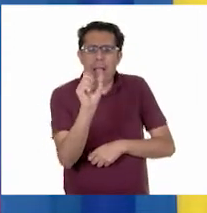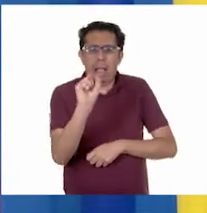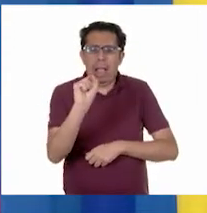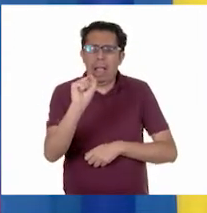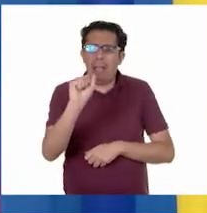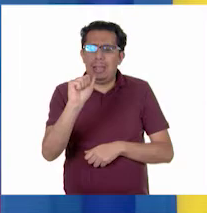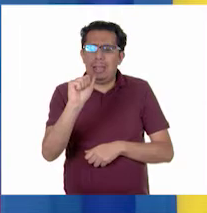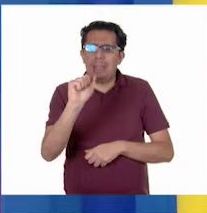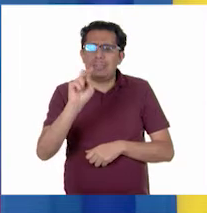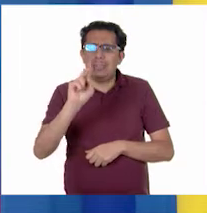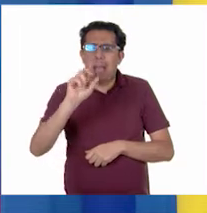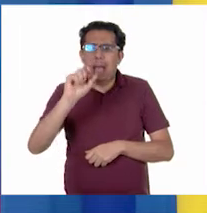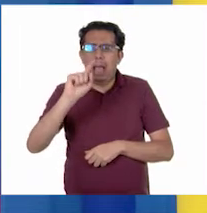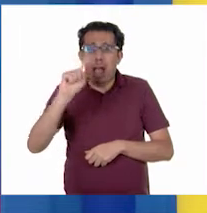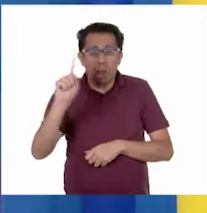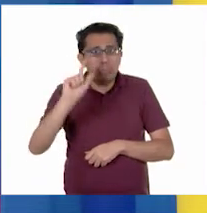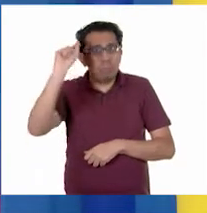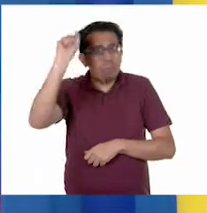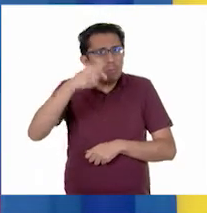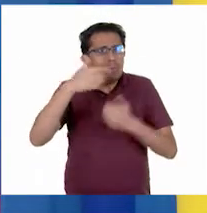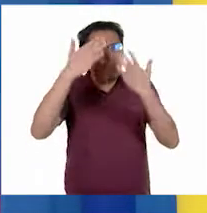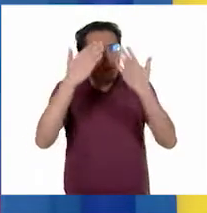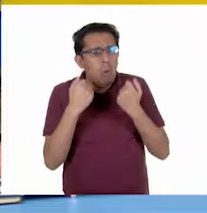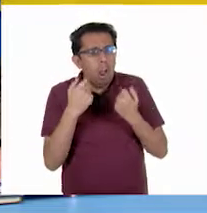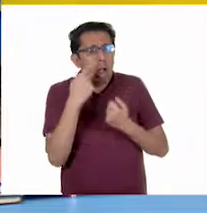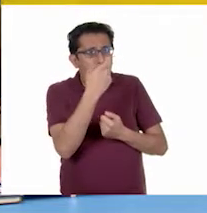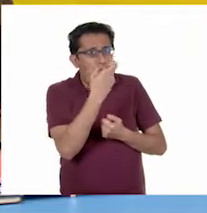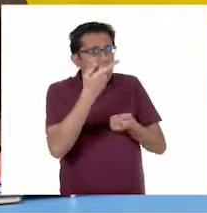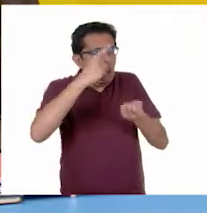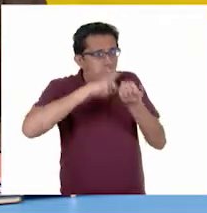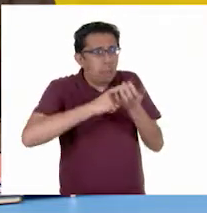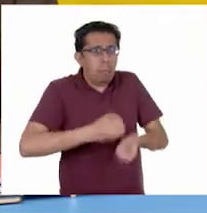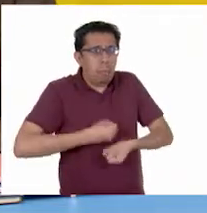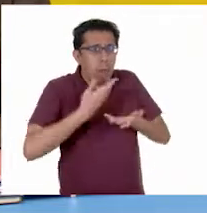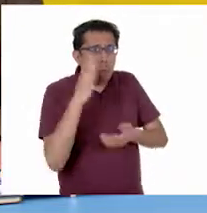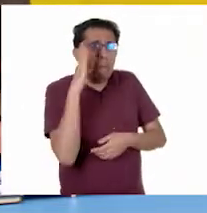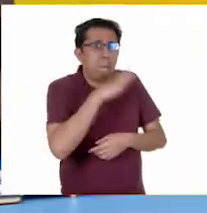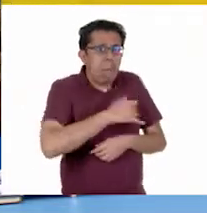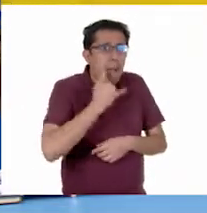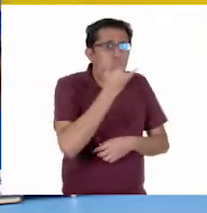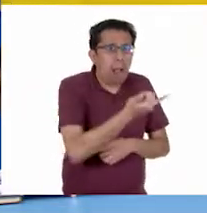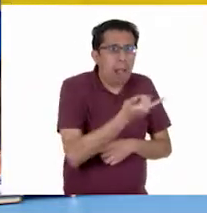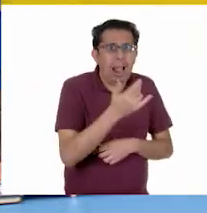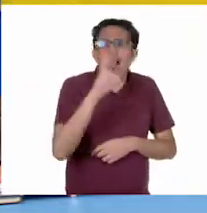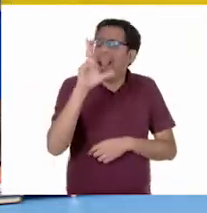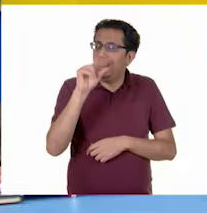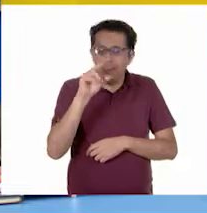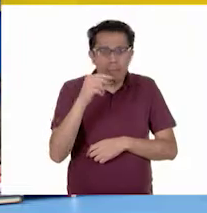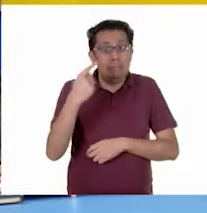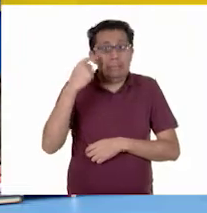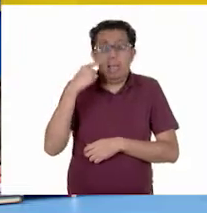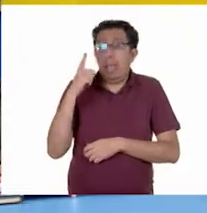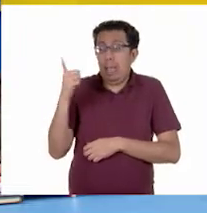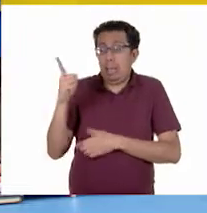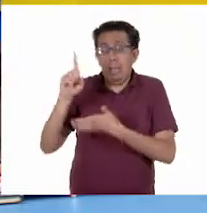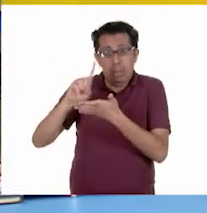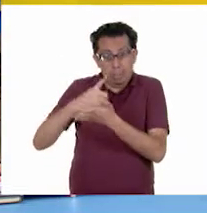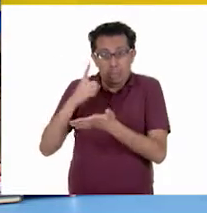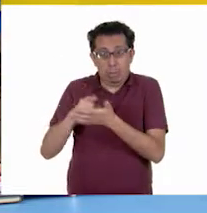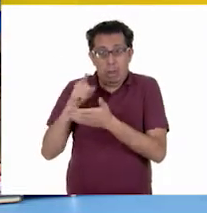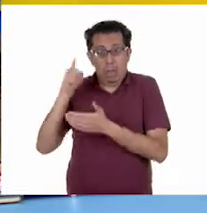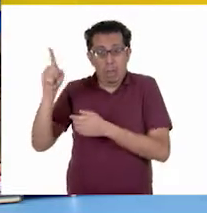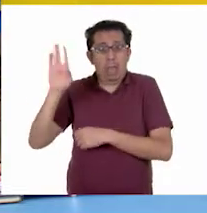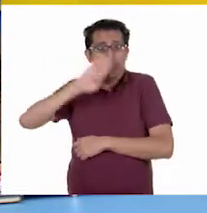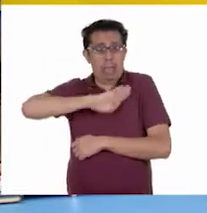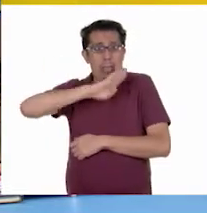acentuada. ¿Está mal escrita en el poema? No, Larisa, no. En el diccionario de la Real Academia Española no está